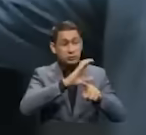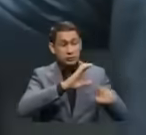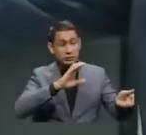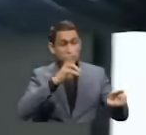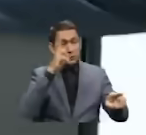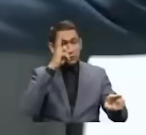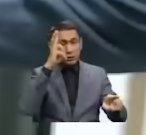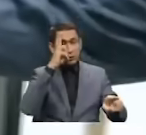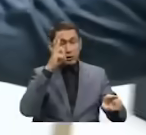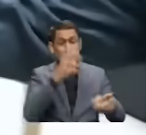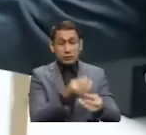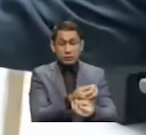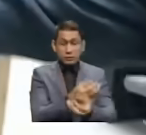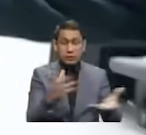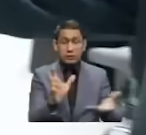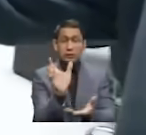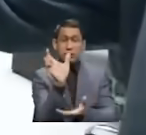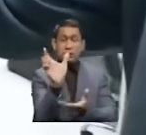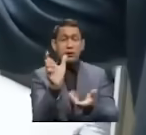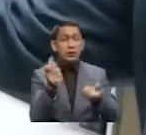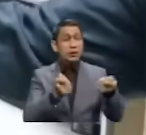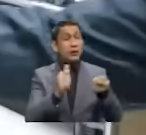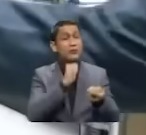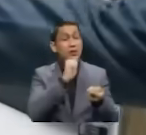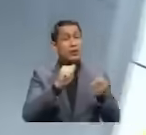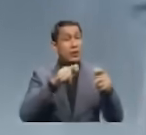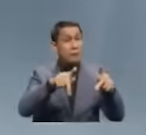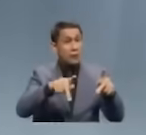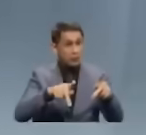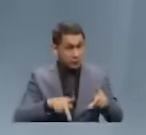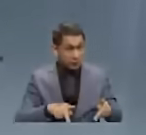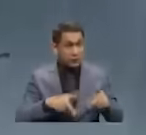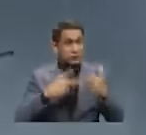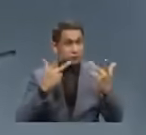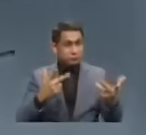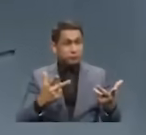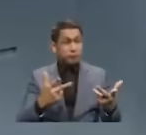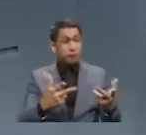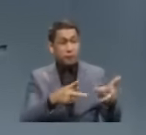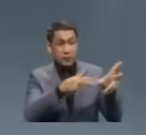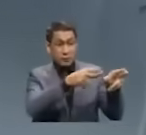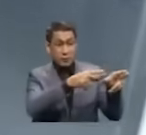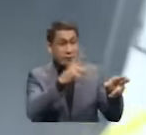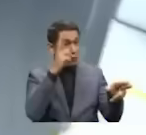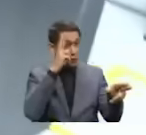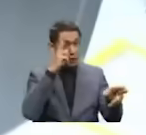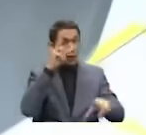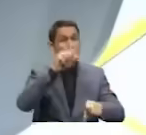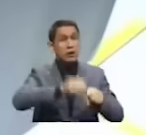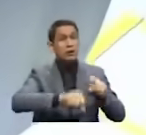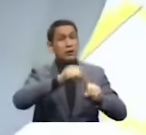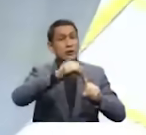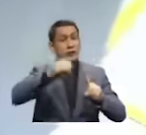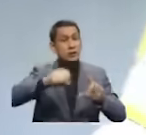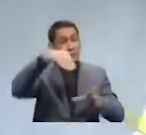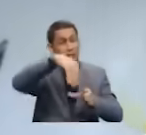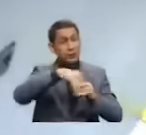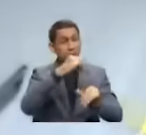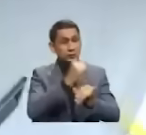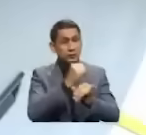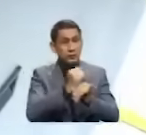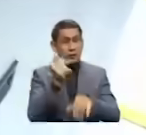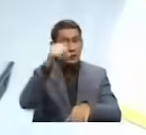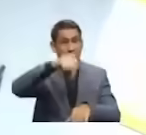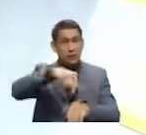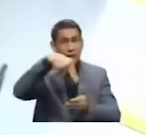licencias y que presuntamente estarían generando la violentación al sistema informático de esta institución. Aquí en el norte de la